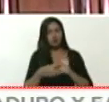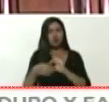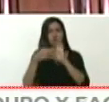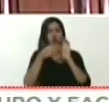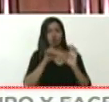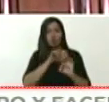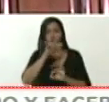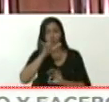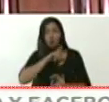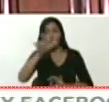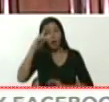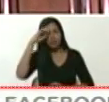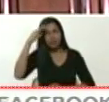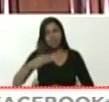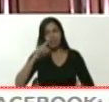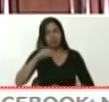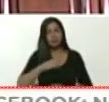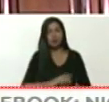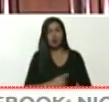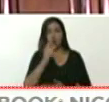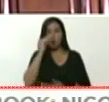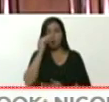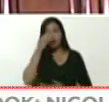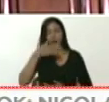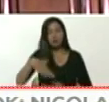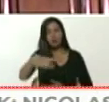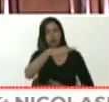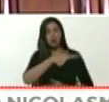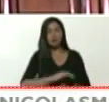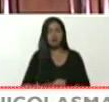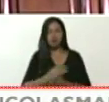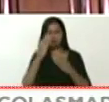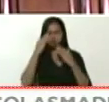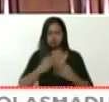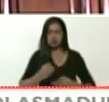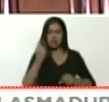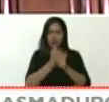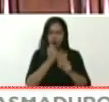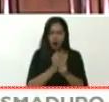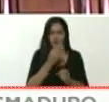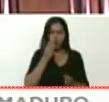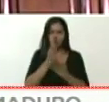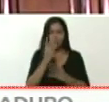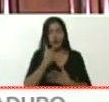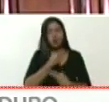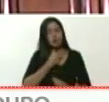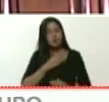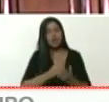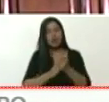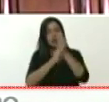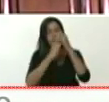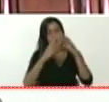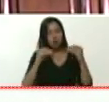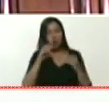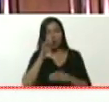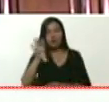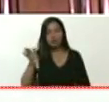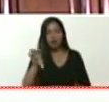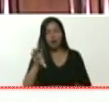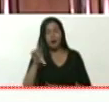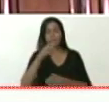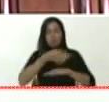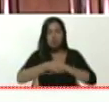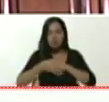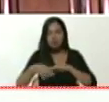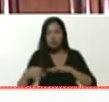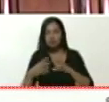Aviador, teniente, hombre del pueblo, disciplinado, trabajador, como son nuestros líderes en todos los estados, todos los